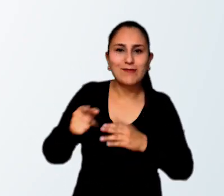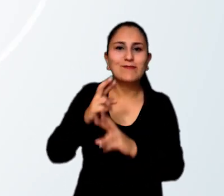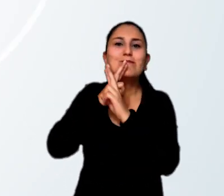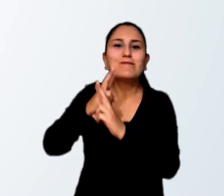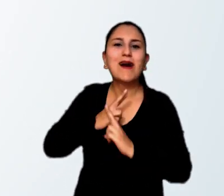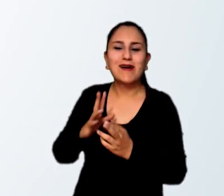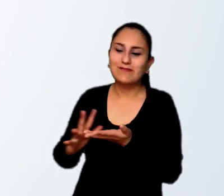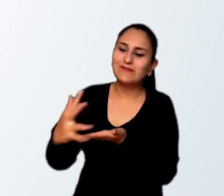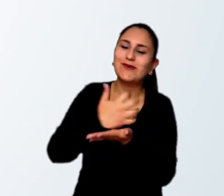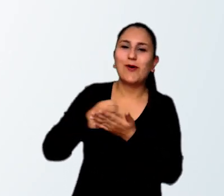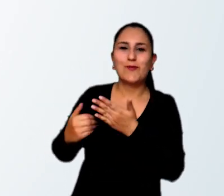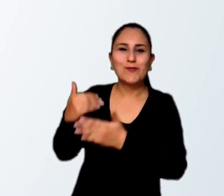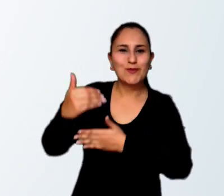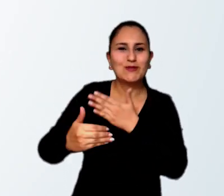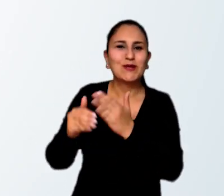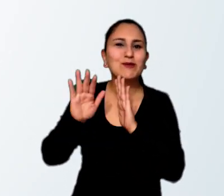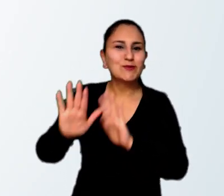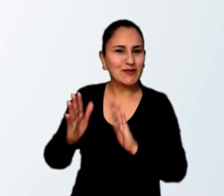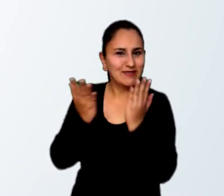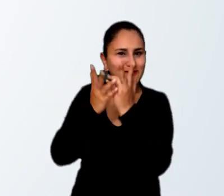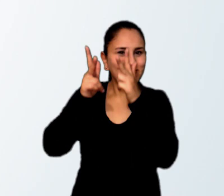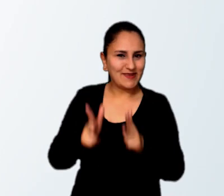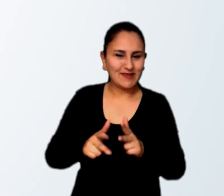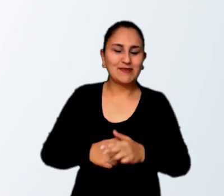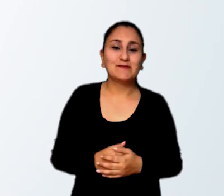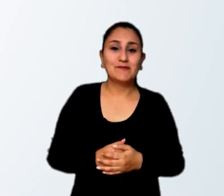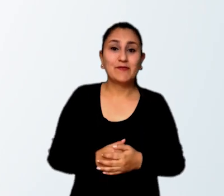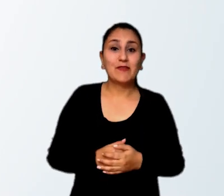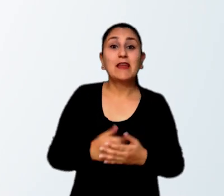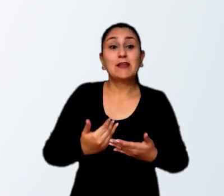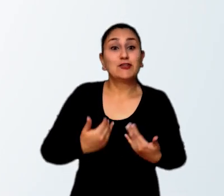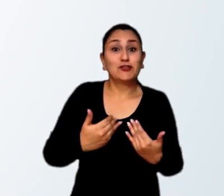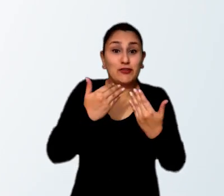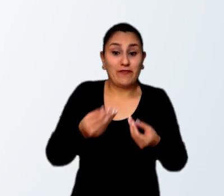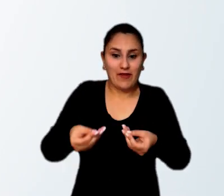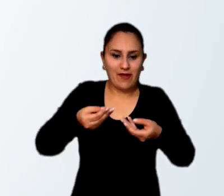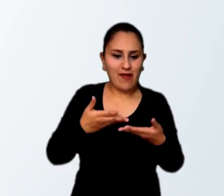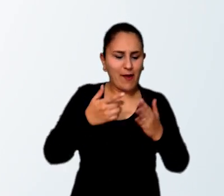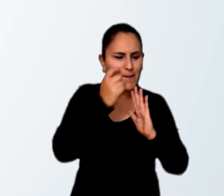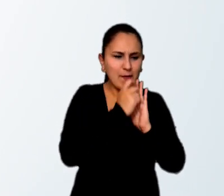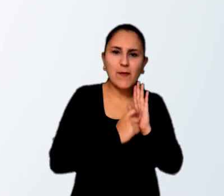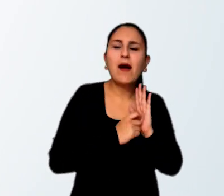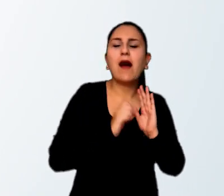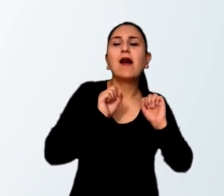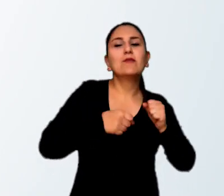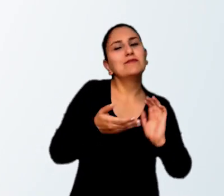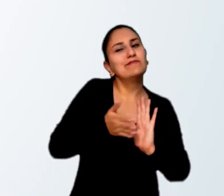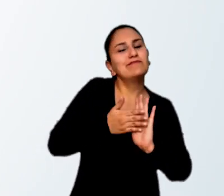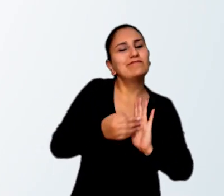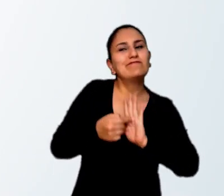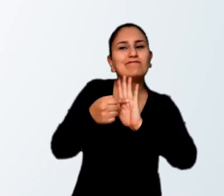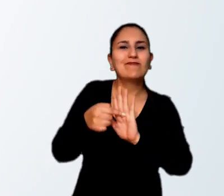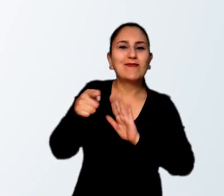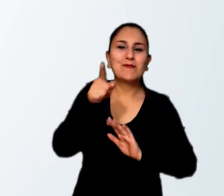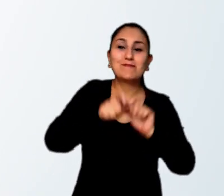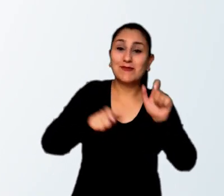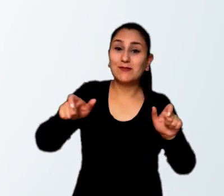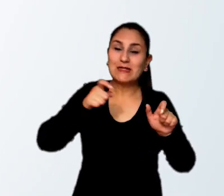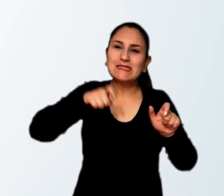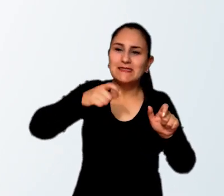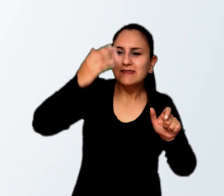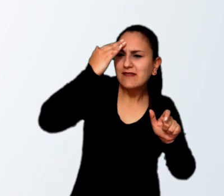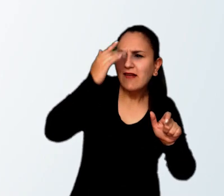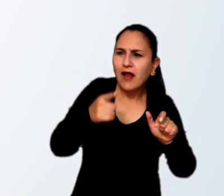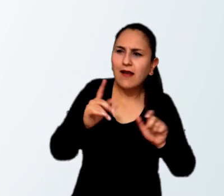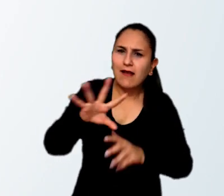productos o procesos de los estudiantes lo cual brinda los insumos necesarios para justificar ante los interesados los